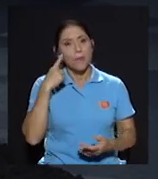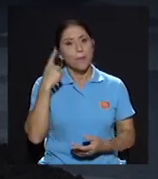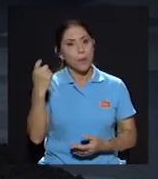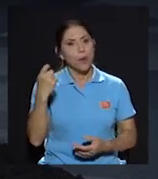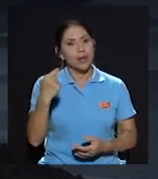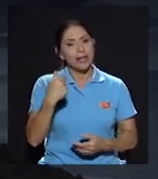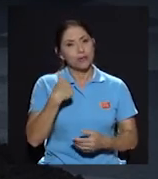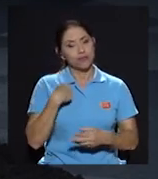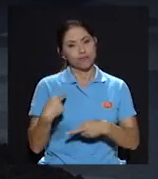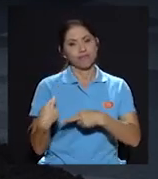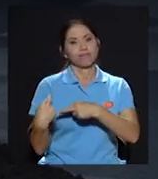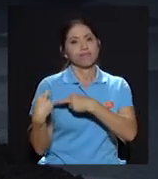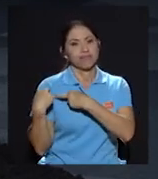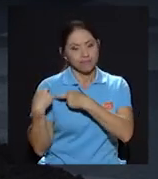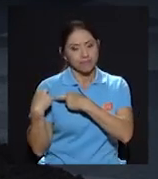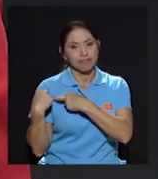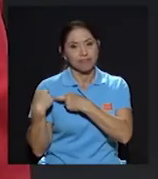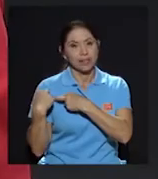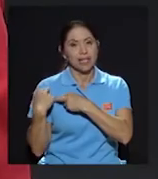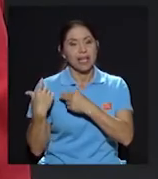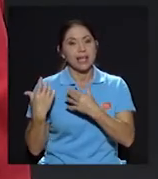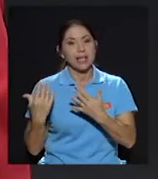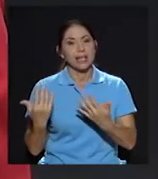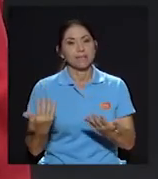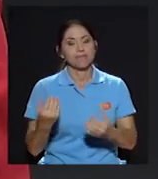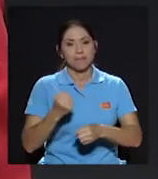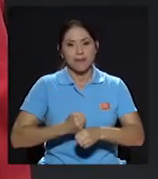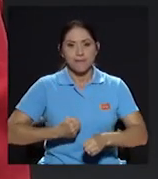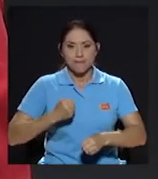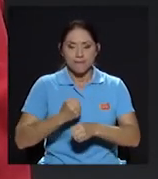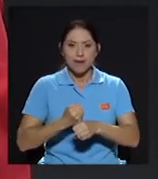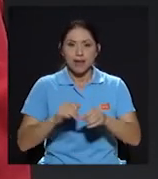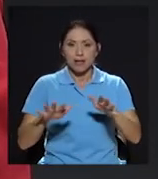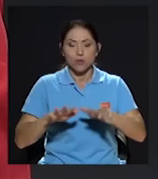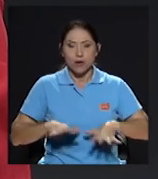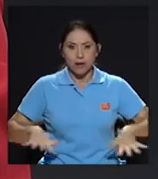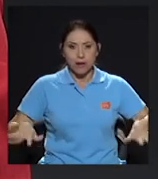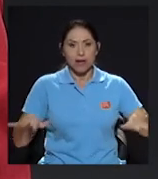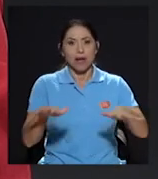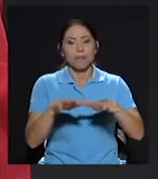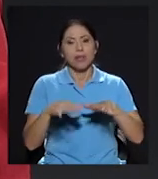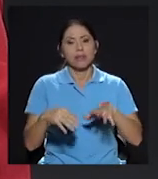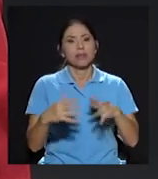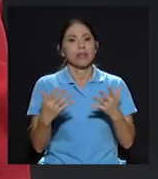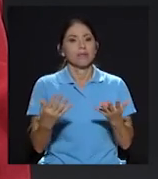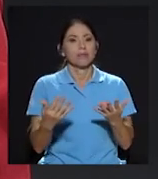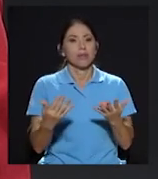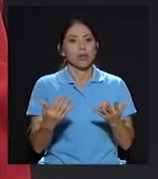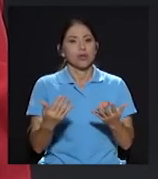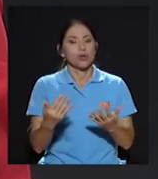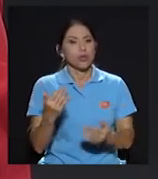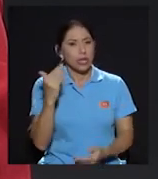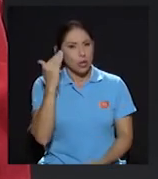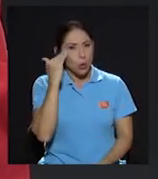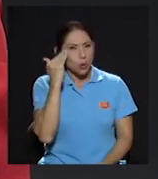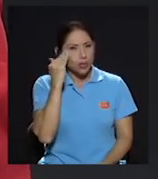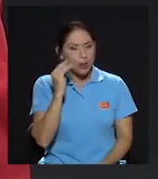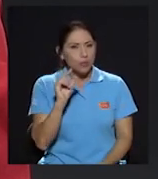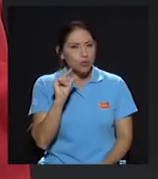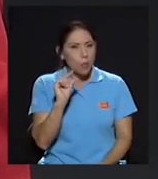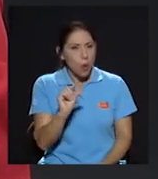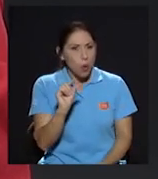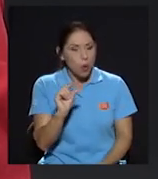correspondió posiblemente trabajar en un ambiente donde cuando seamos poco pero eran mismos muy